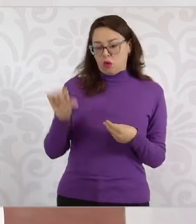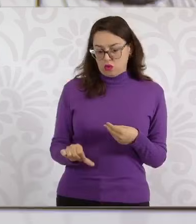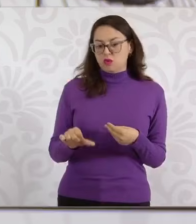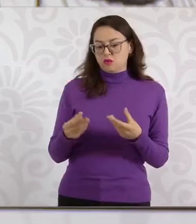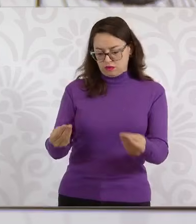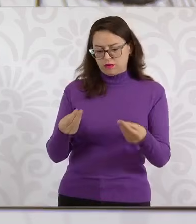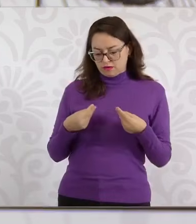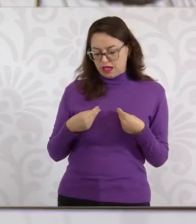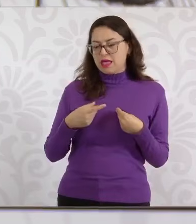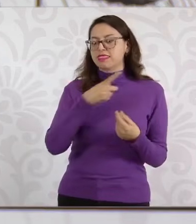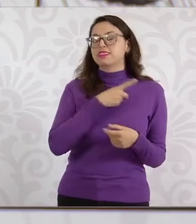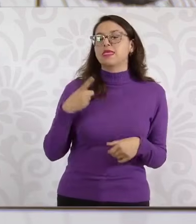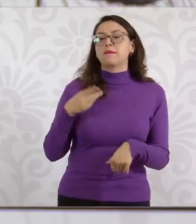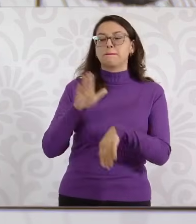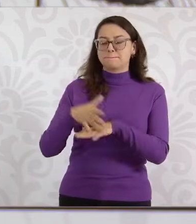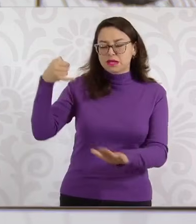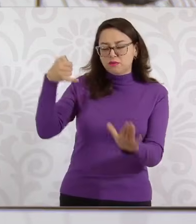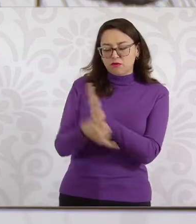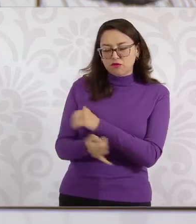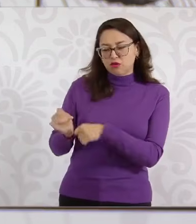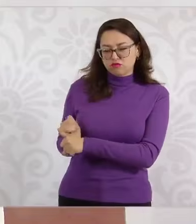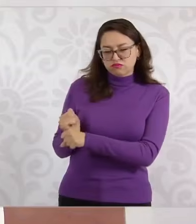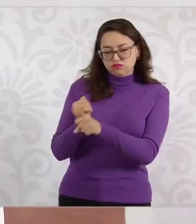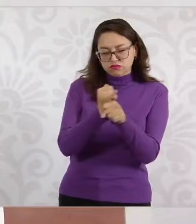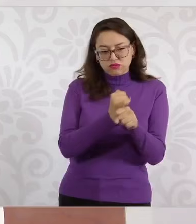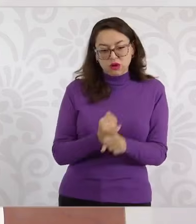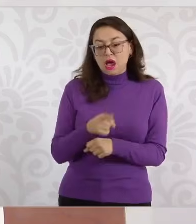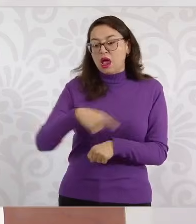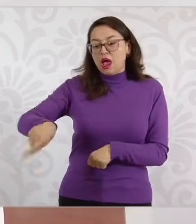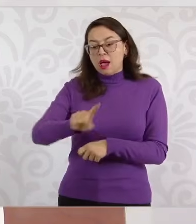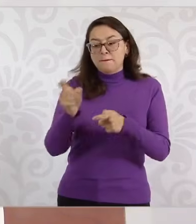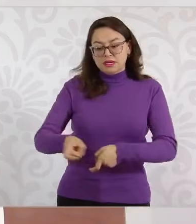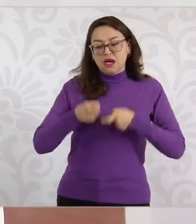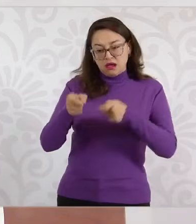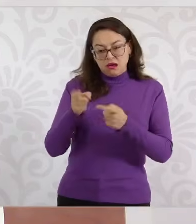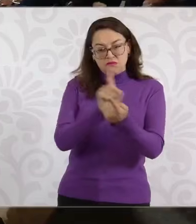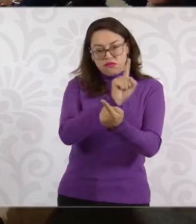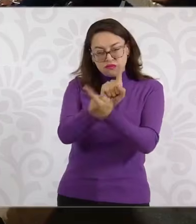que todavía hicieran un reconocimiento mayor y que hablaran con los pescadores.